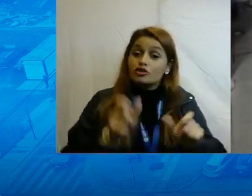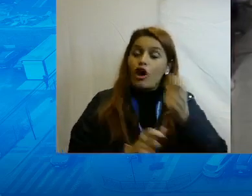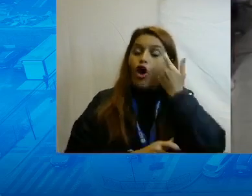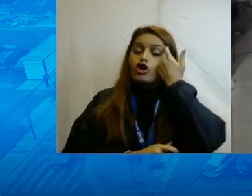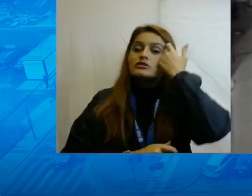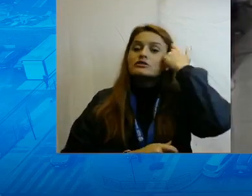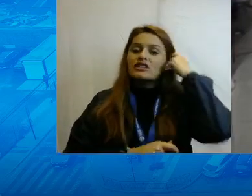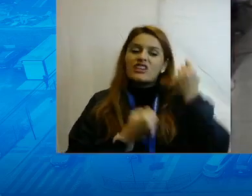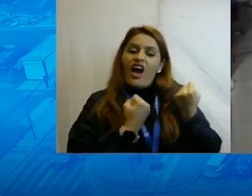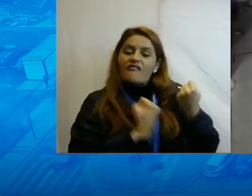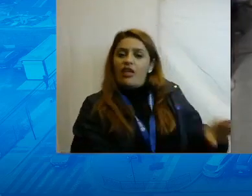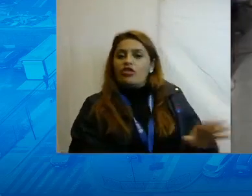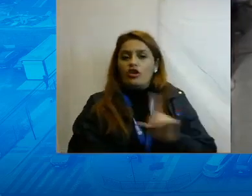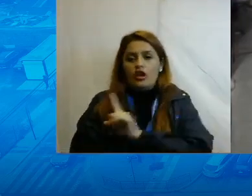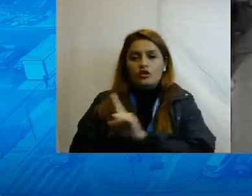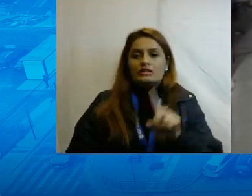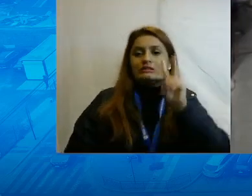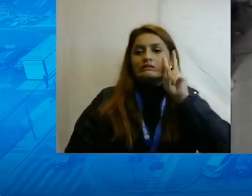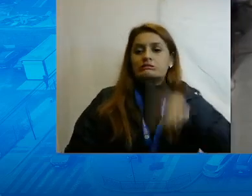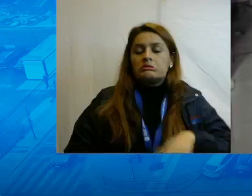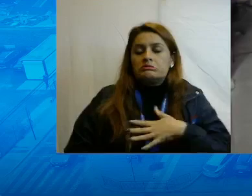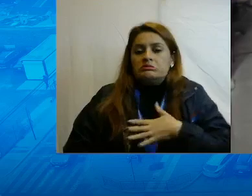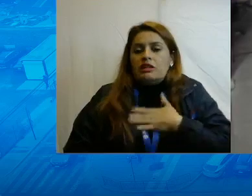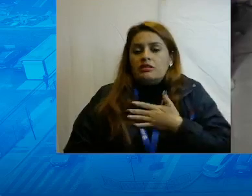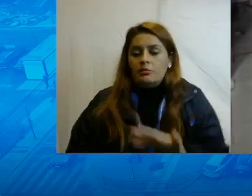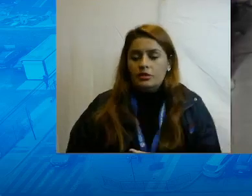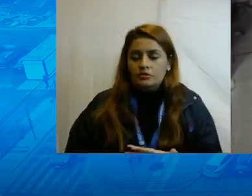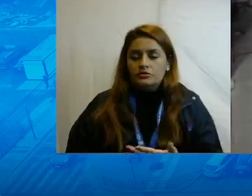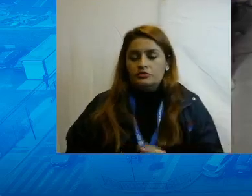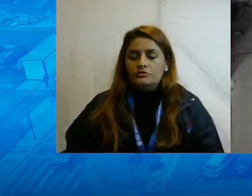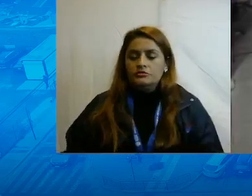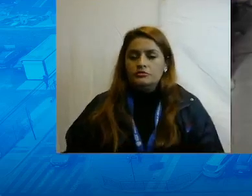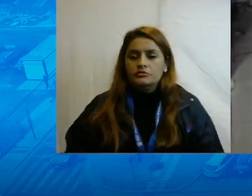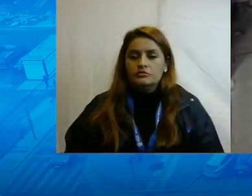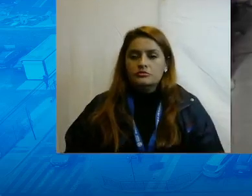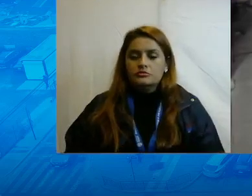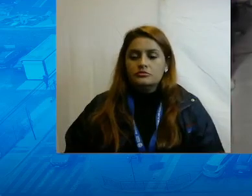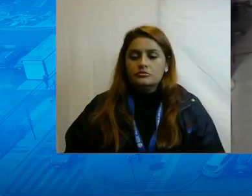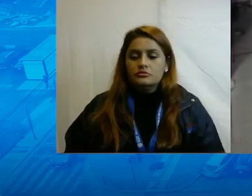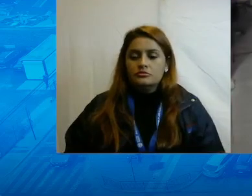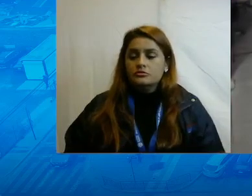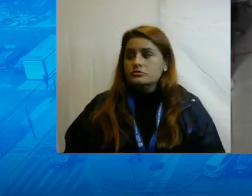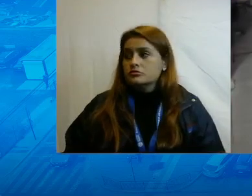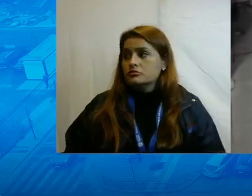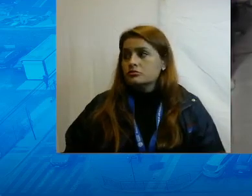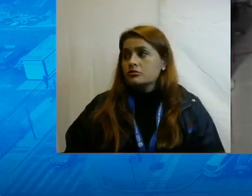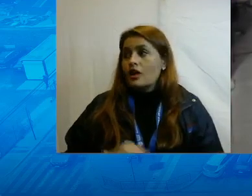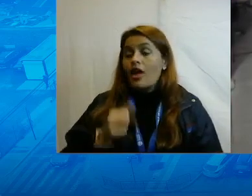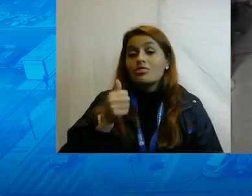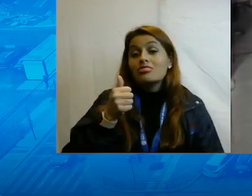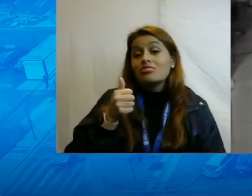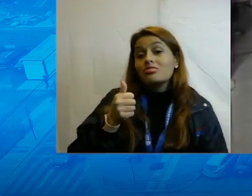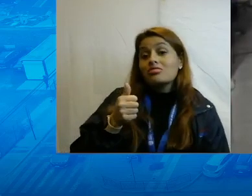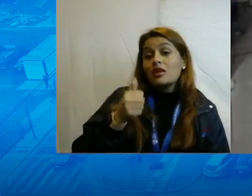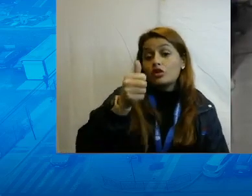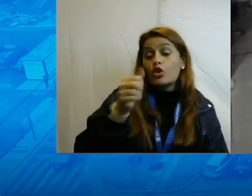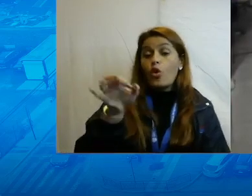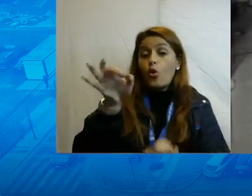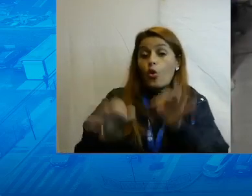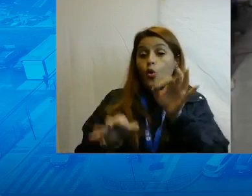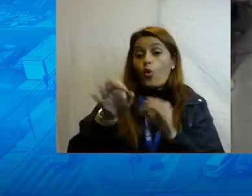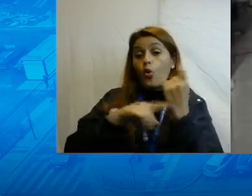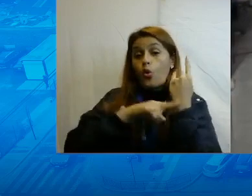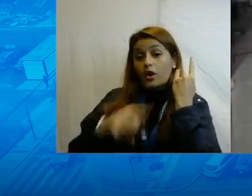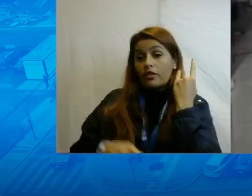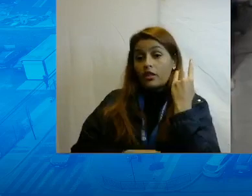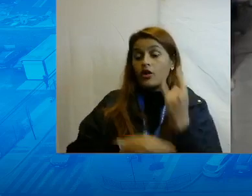que abandonan sin ningún criterio o empatía. El director jurídico va a complementar con un elemento